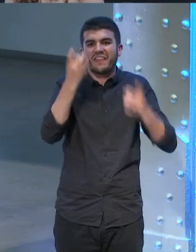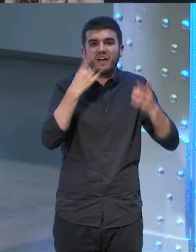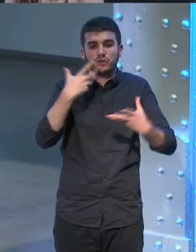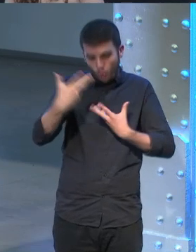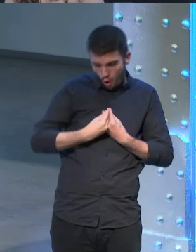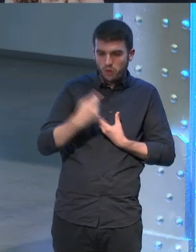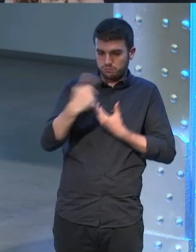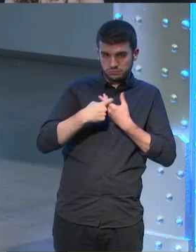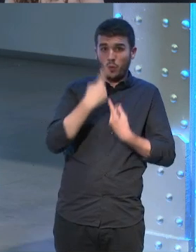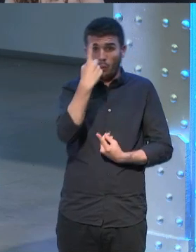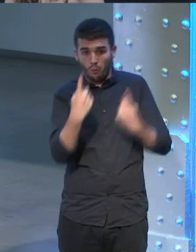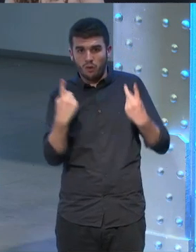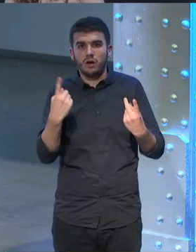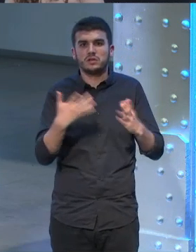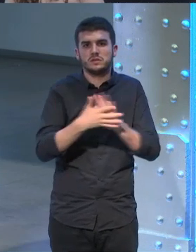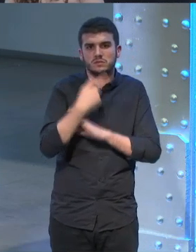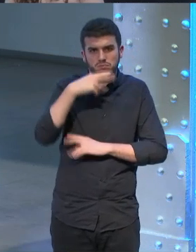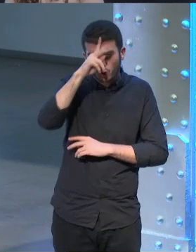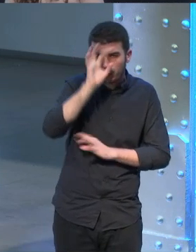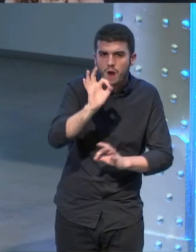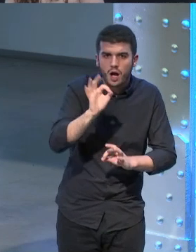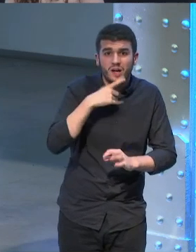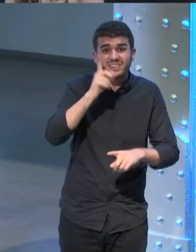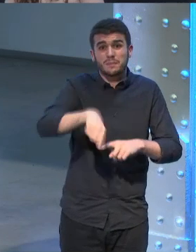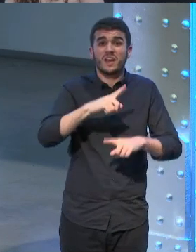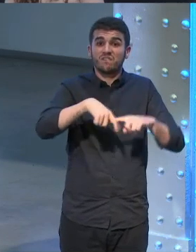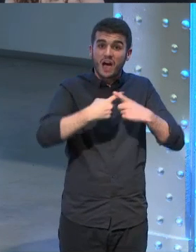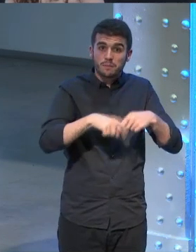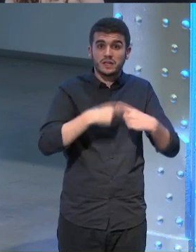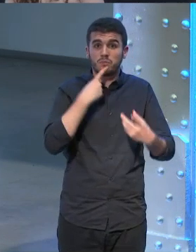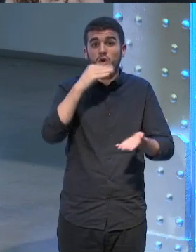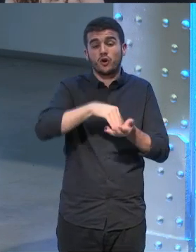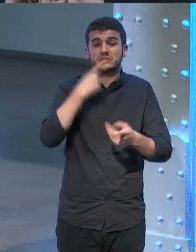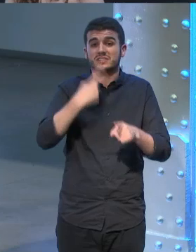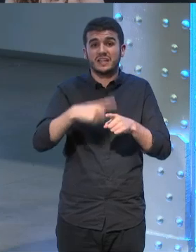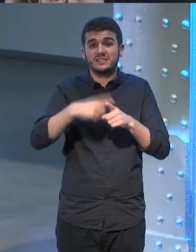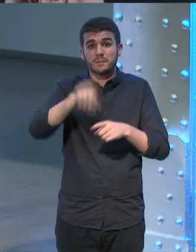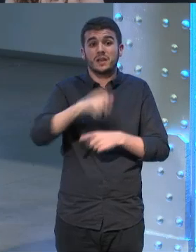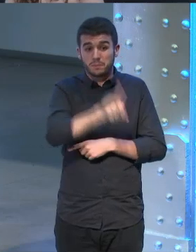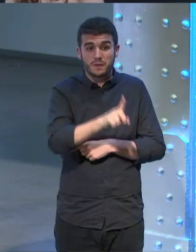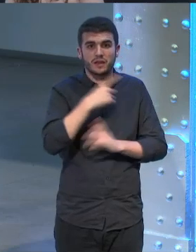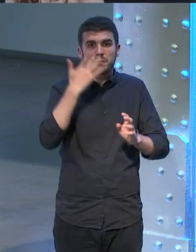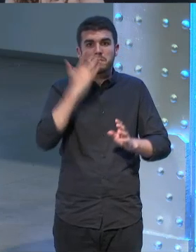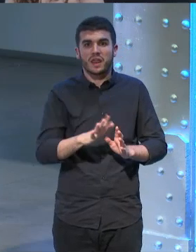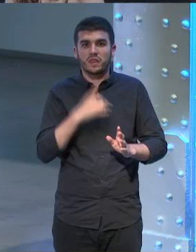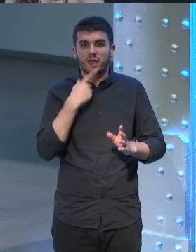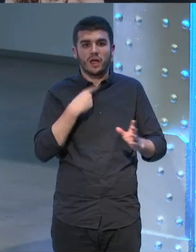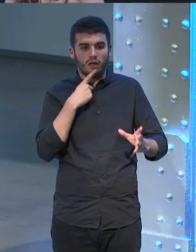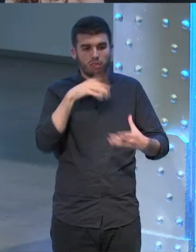nosotros. Eso es lo preocupante también. Las familias, sobre todo en secundaria, hay una cosa, en primaria parece que la gente está como mucho más